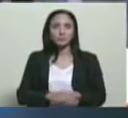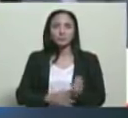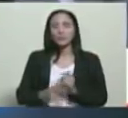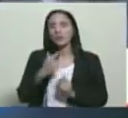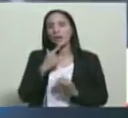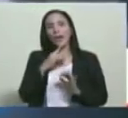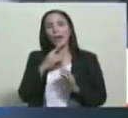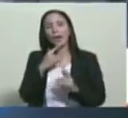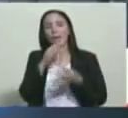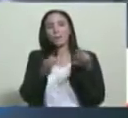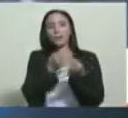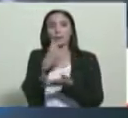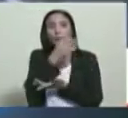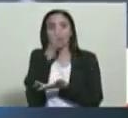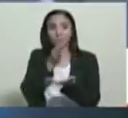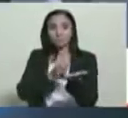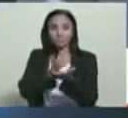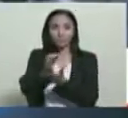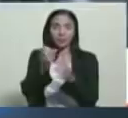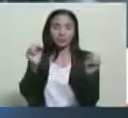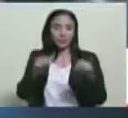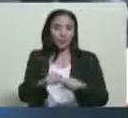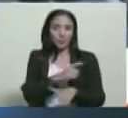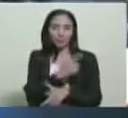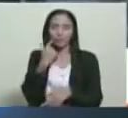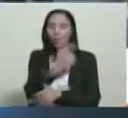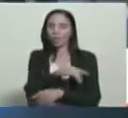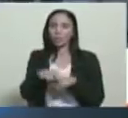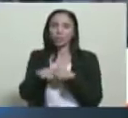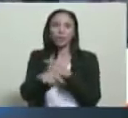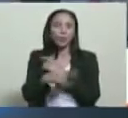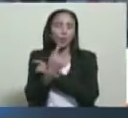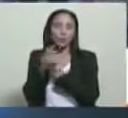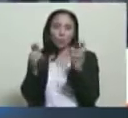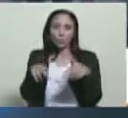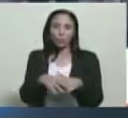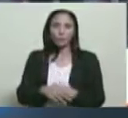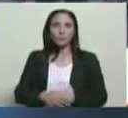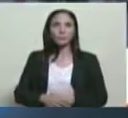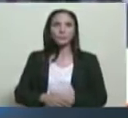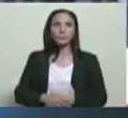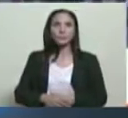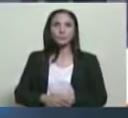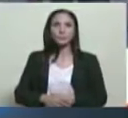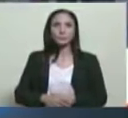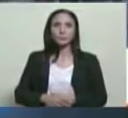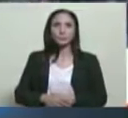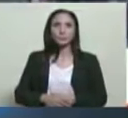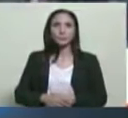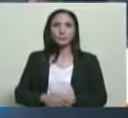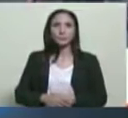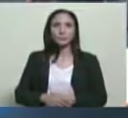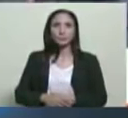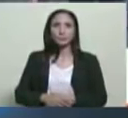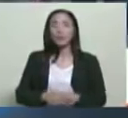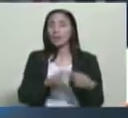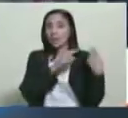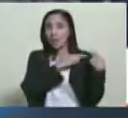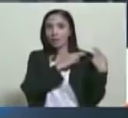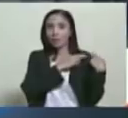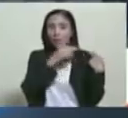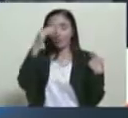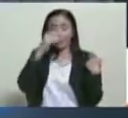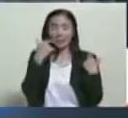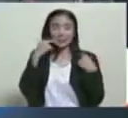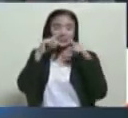siempre, traidores nunca. Leales siempre, traidores nunca. Y Padrino me dijo que le dieron